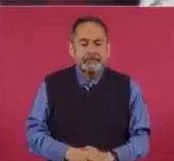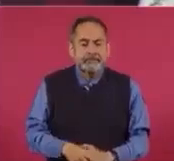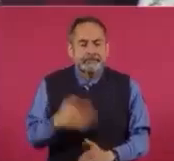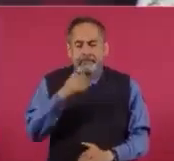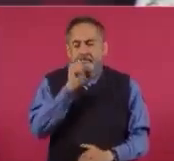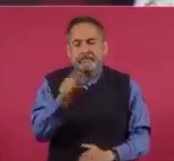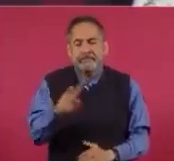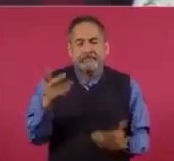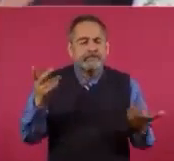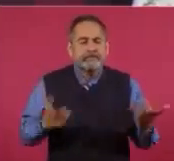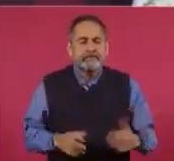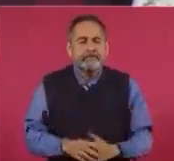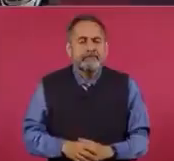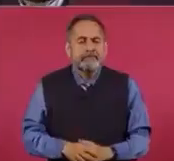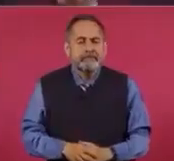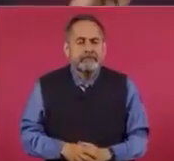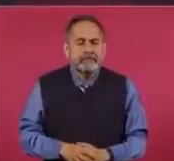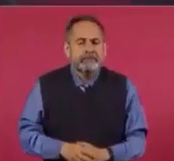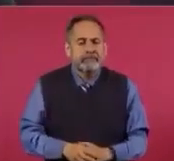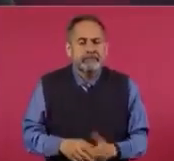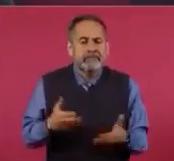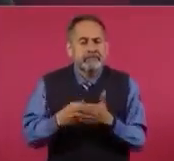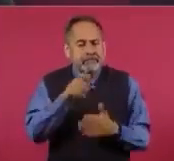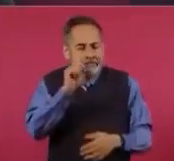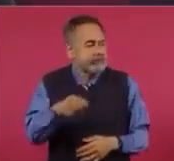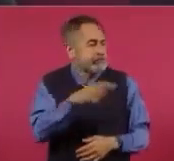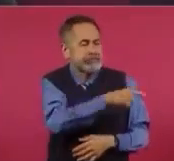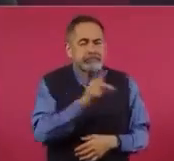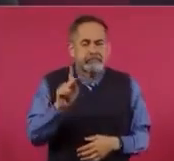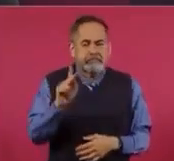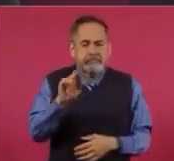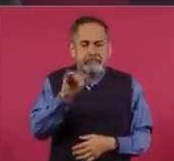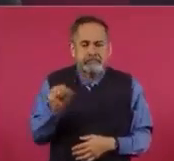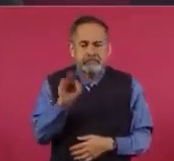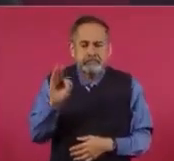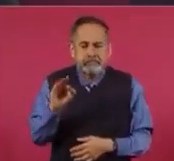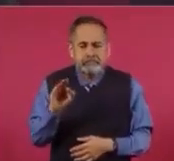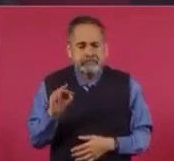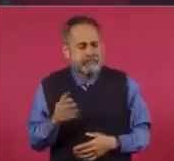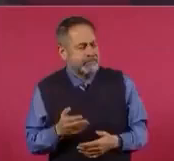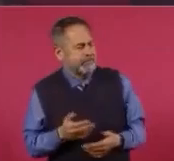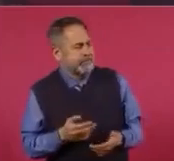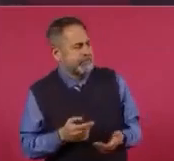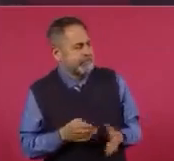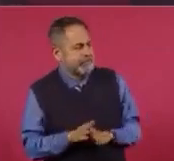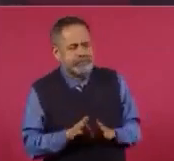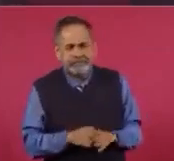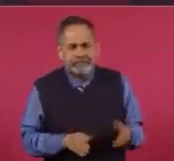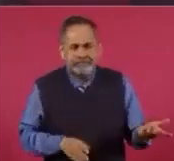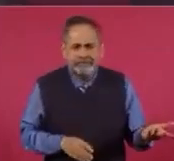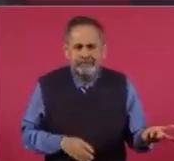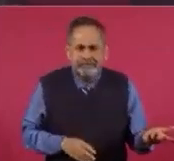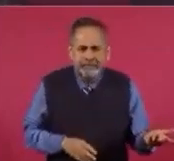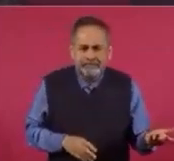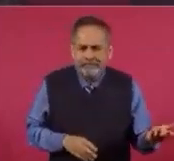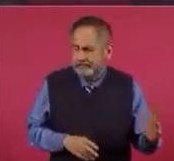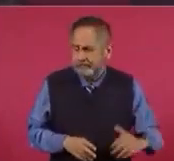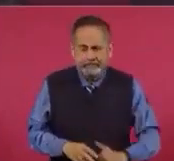pero lo mismo No ahora con lo del poder judicial Cómo